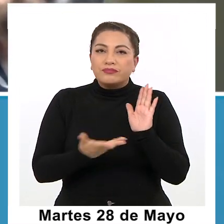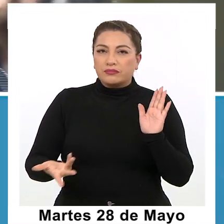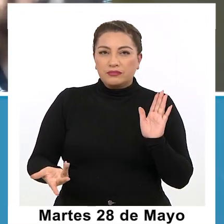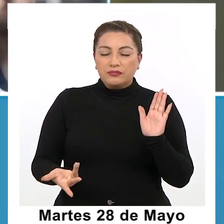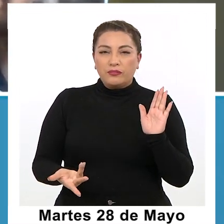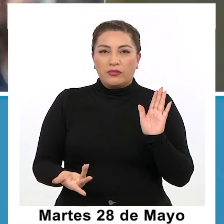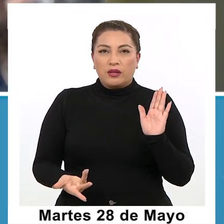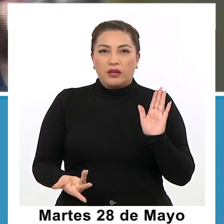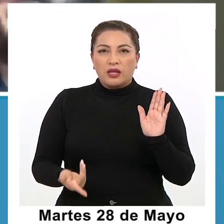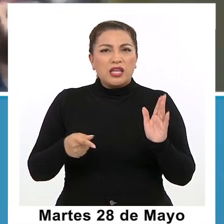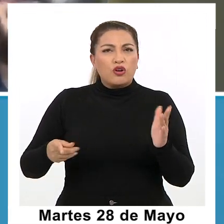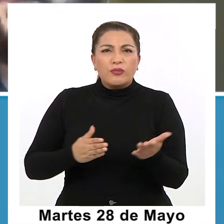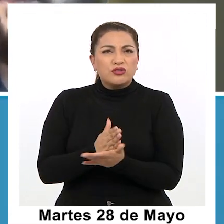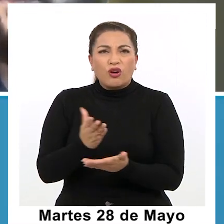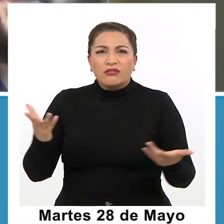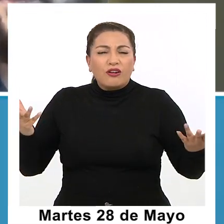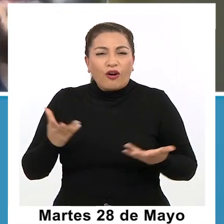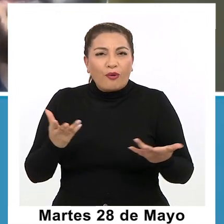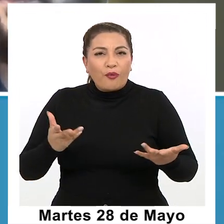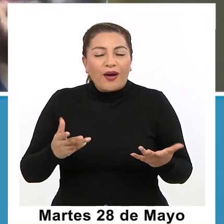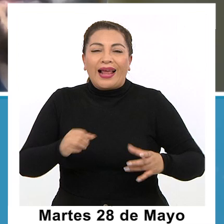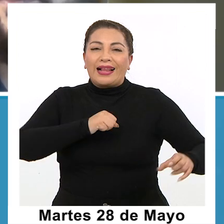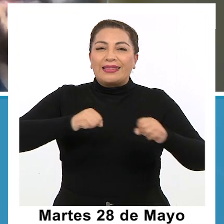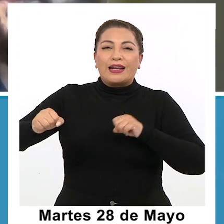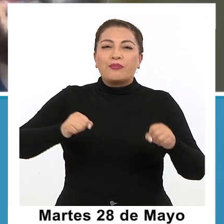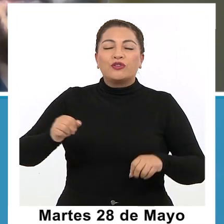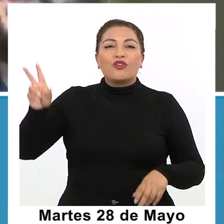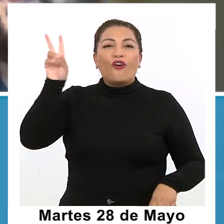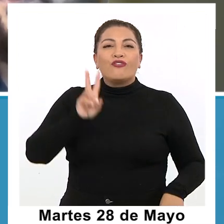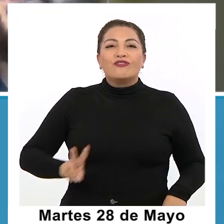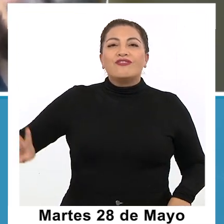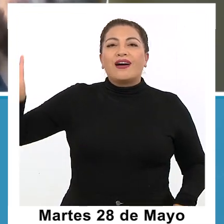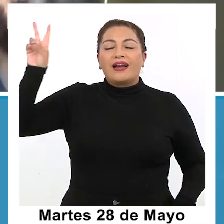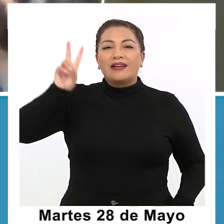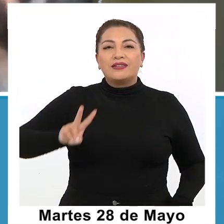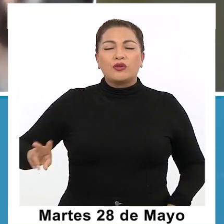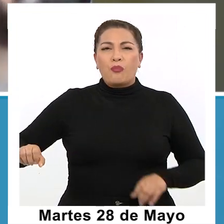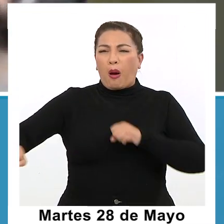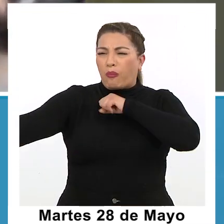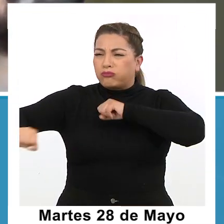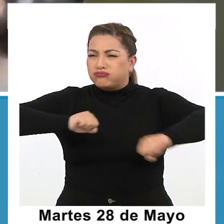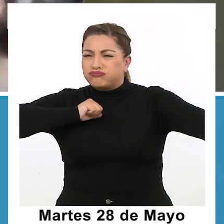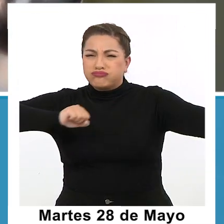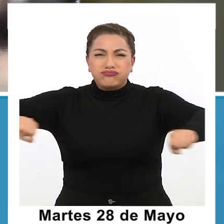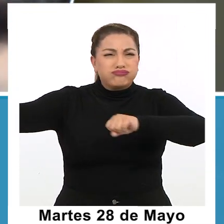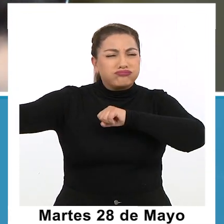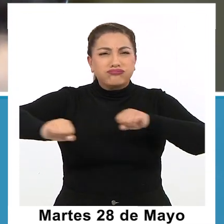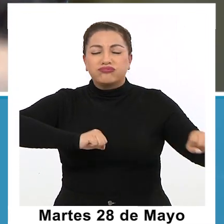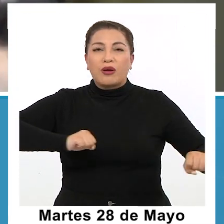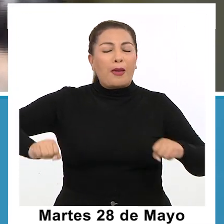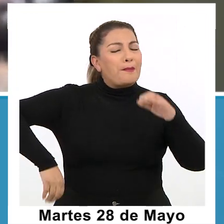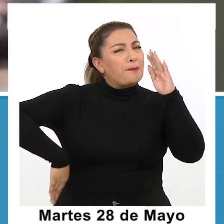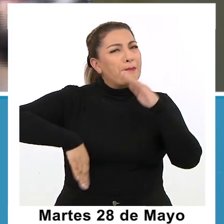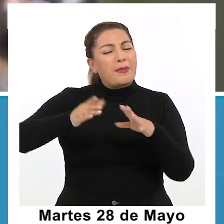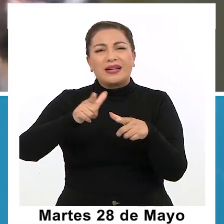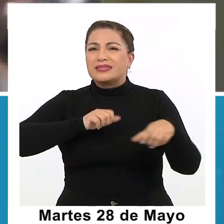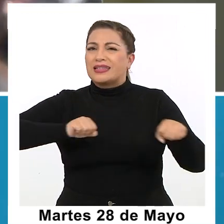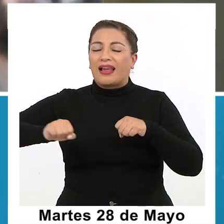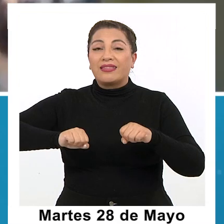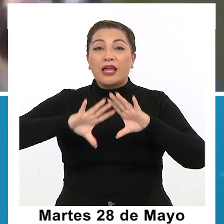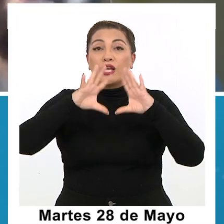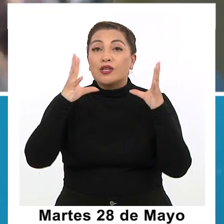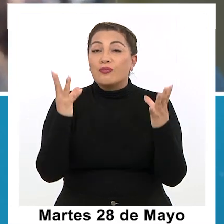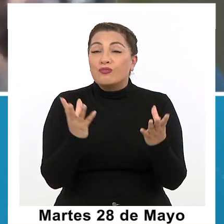evento que gatilla, como tú dijiste, es el terremoto de Valdivia, que es el terremoto, el megaterremoto, un cataclismo, el más grande ocurrido en el